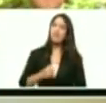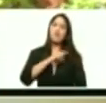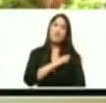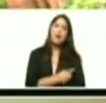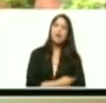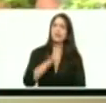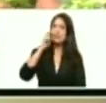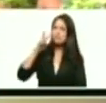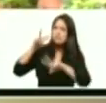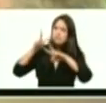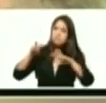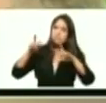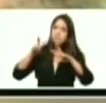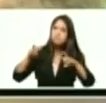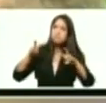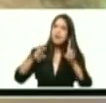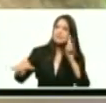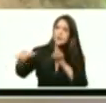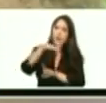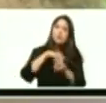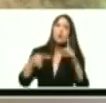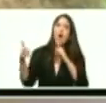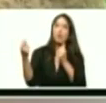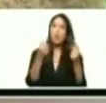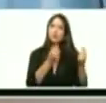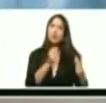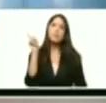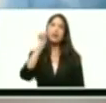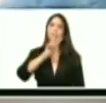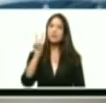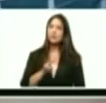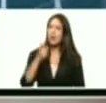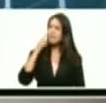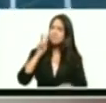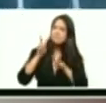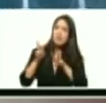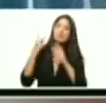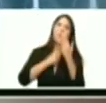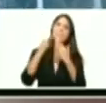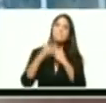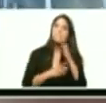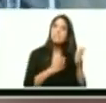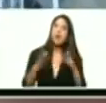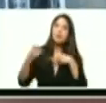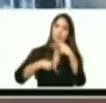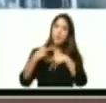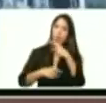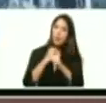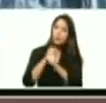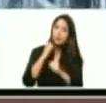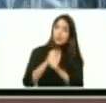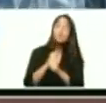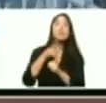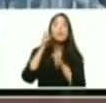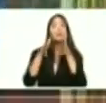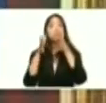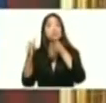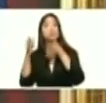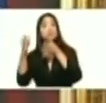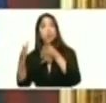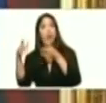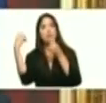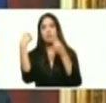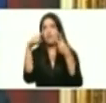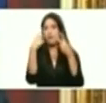revisando situaciones económicas del país, revisando planes productivos, haciendo recomendaciones de distintos